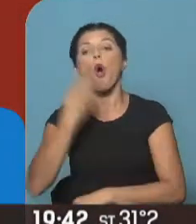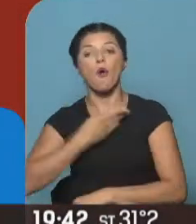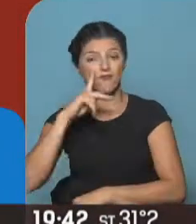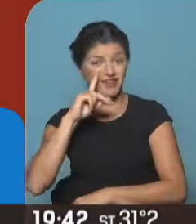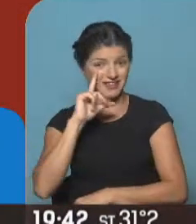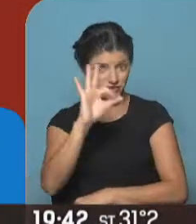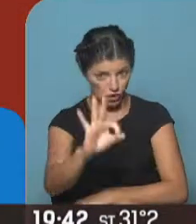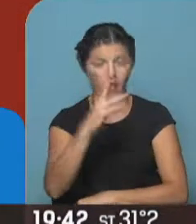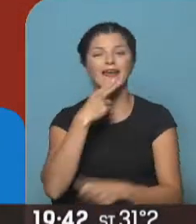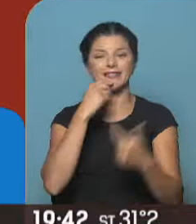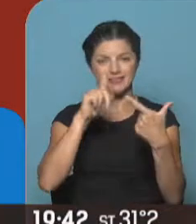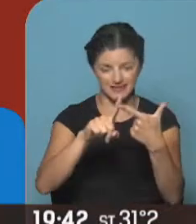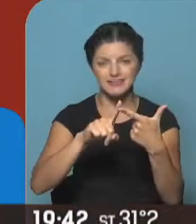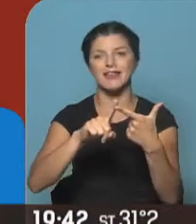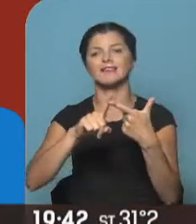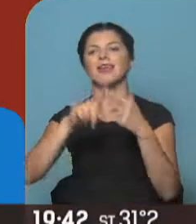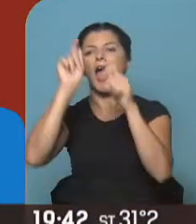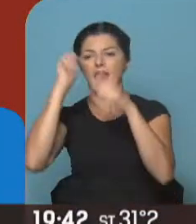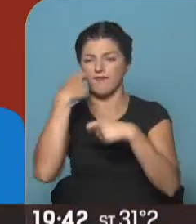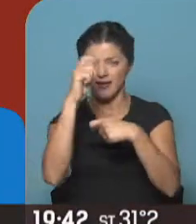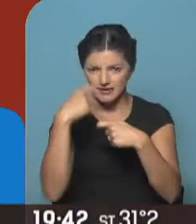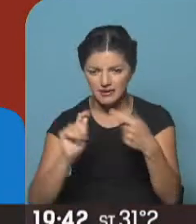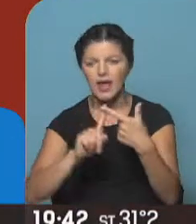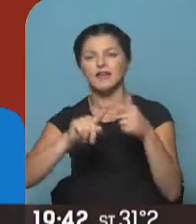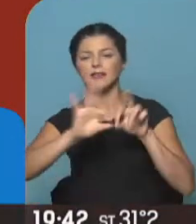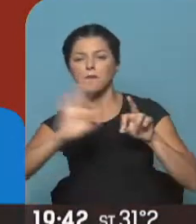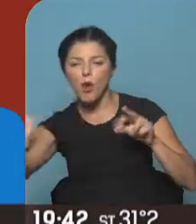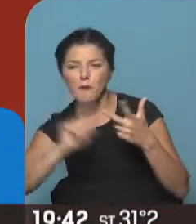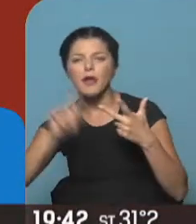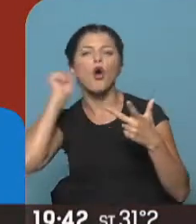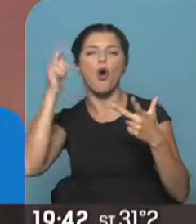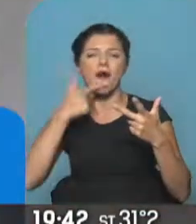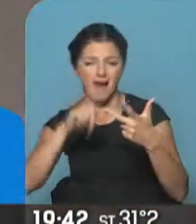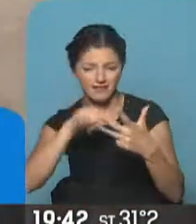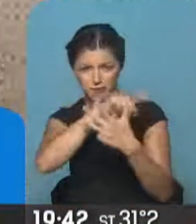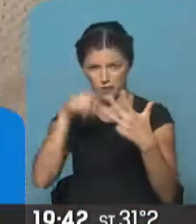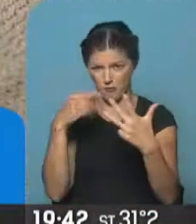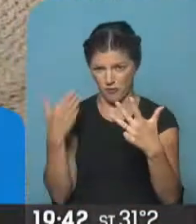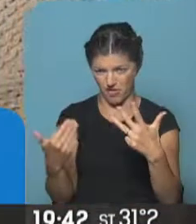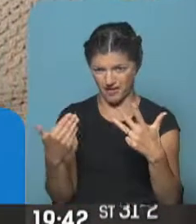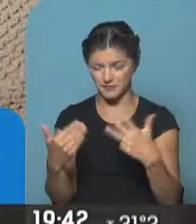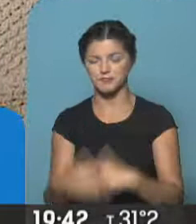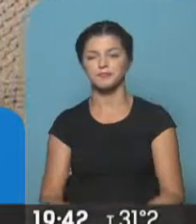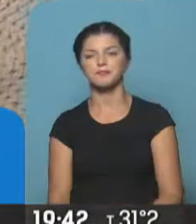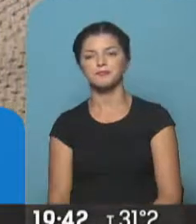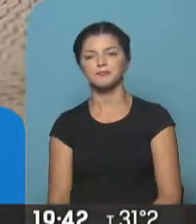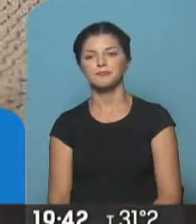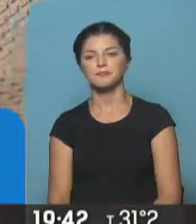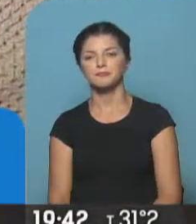albañil, plomero o gasista para poder ser cuentapropistas. El gran cúmulo de